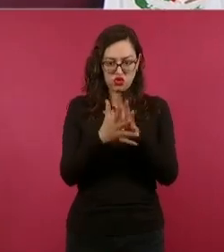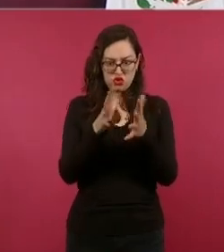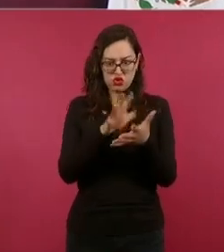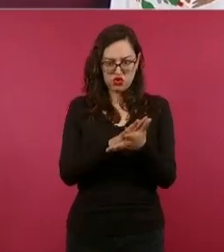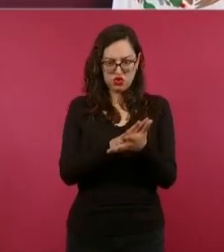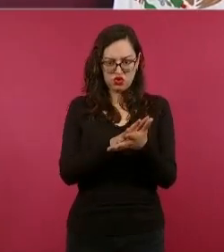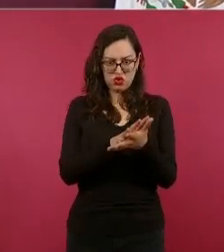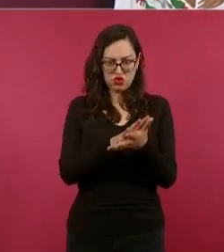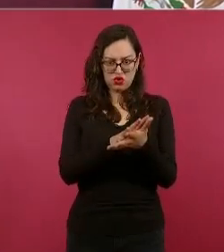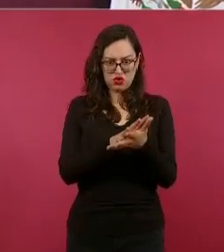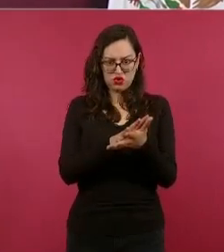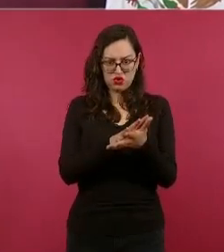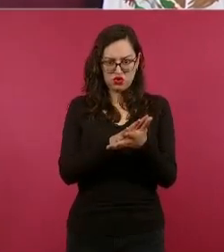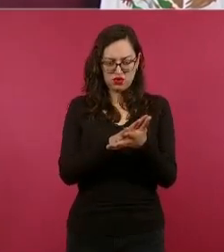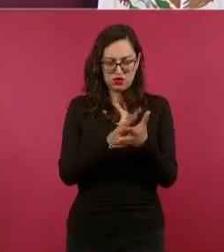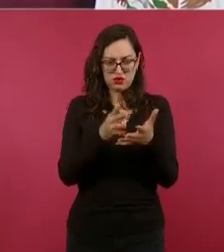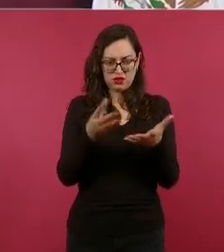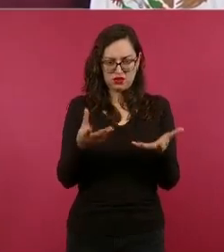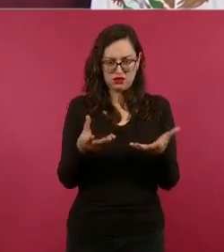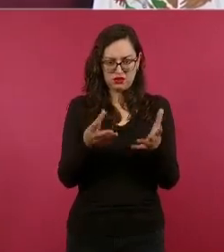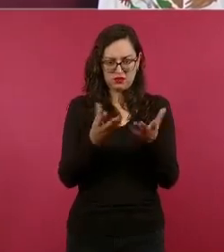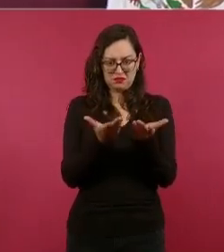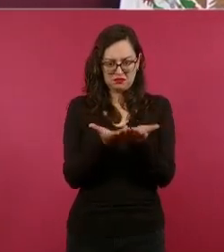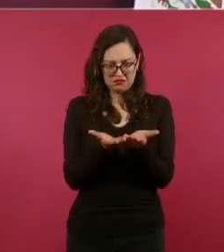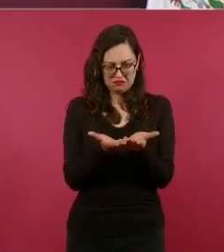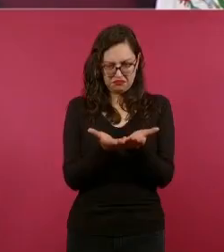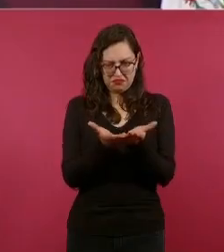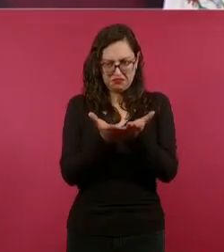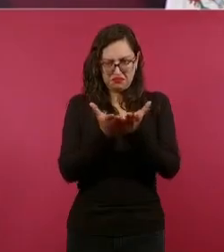y que encajaba perfecto y se doblaba.